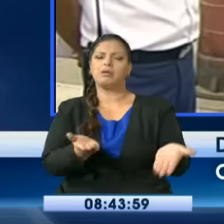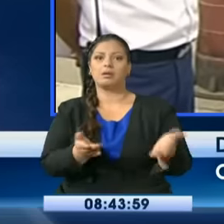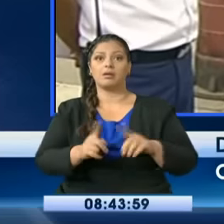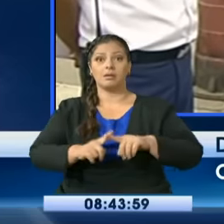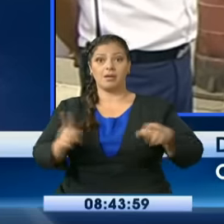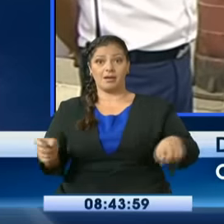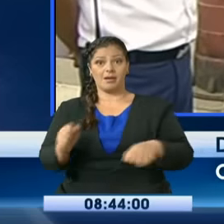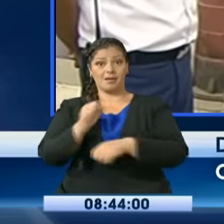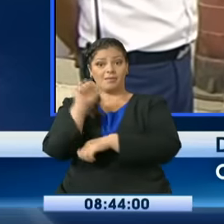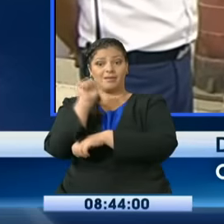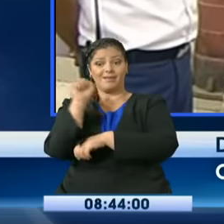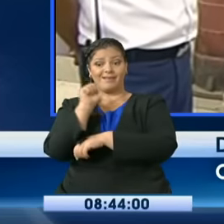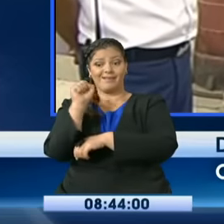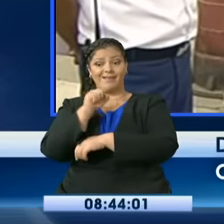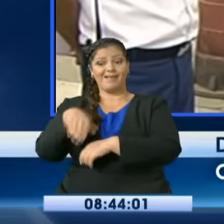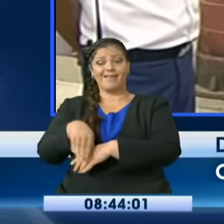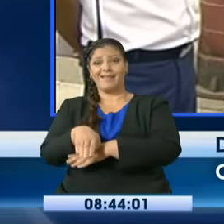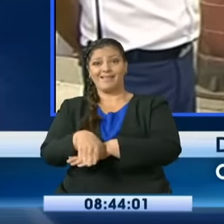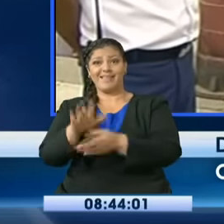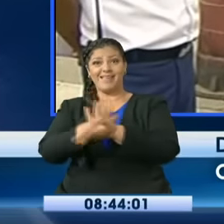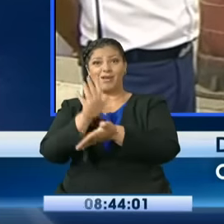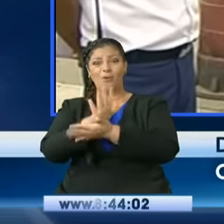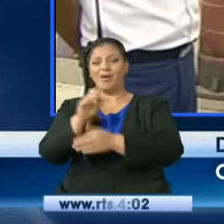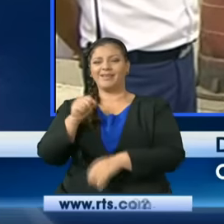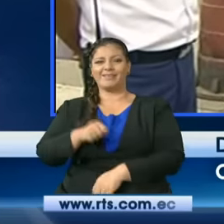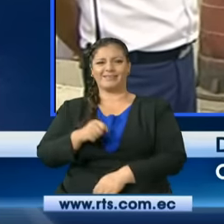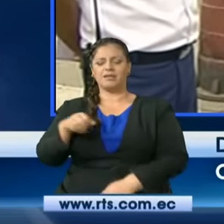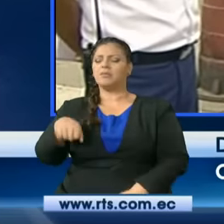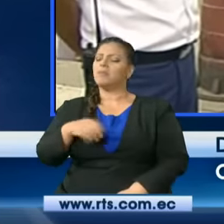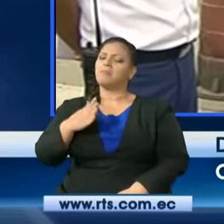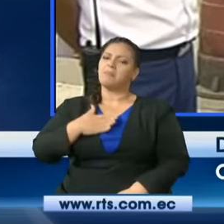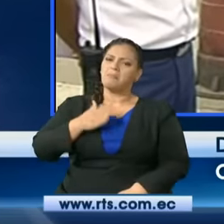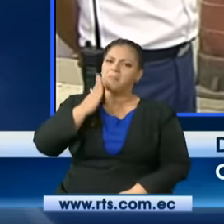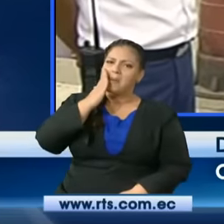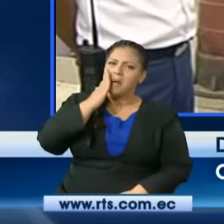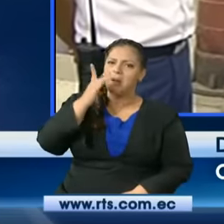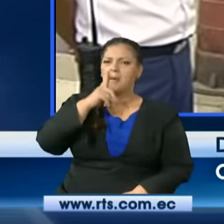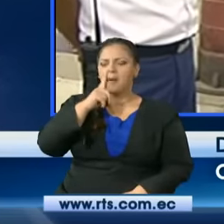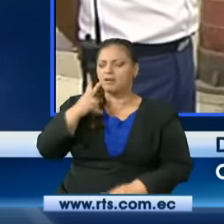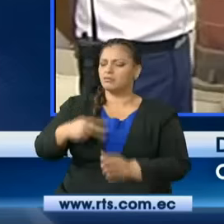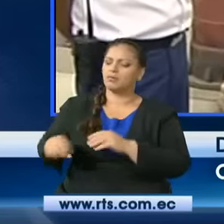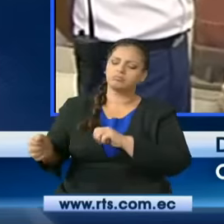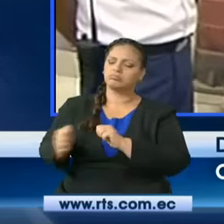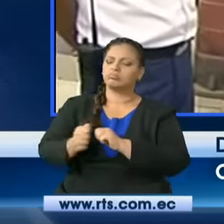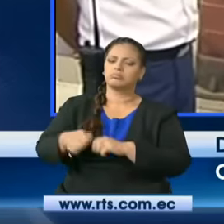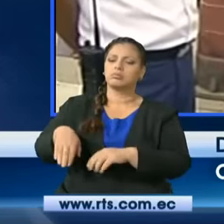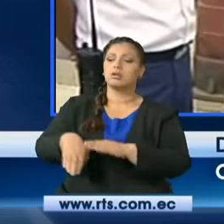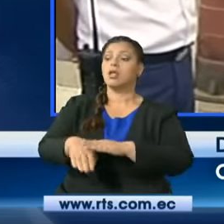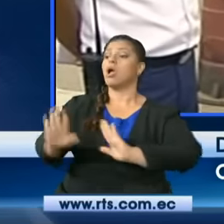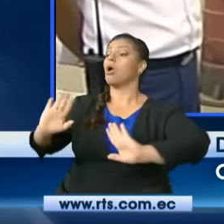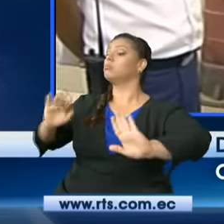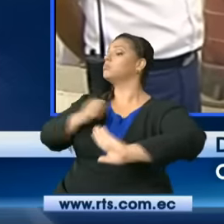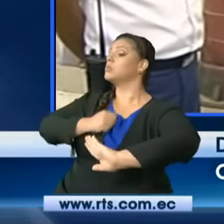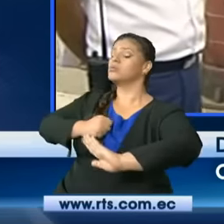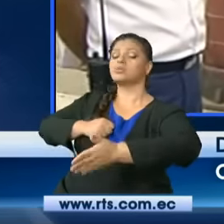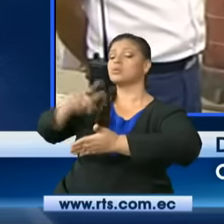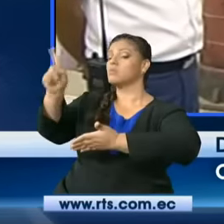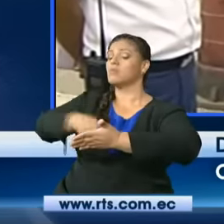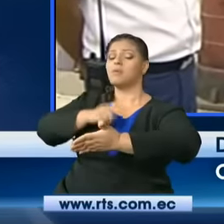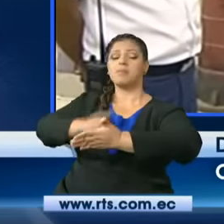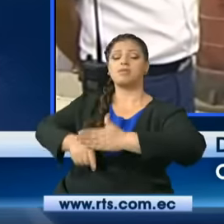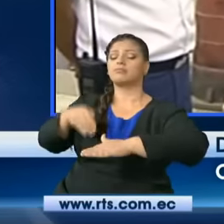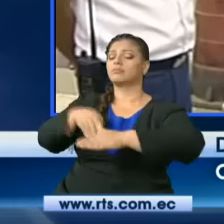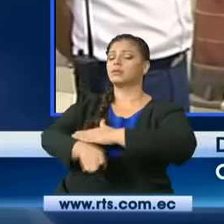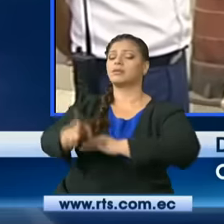un padre de familia que quiere dejar a su hijo al pie de la escuela, tiene que dejarlo afuera, ingresar caminando más